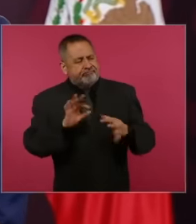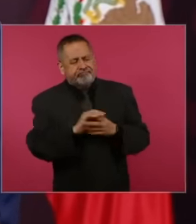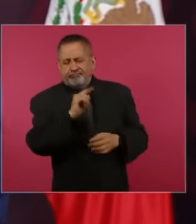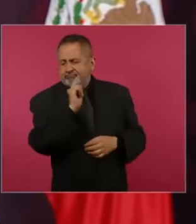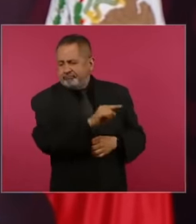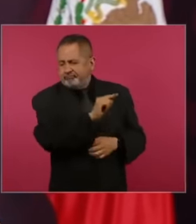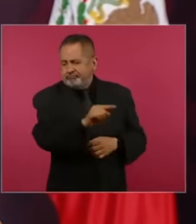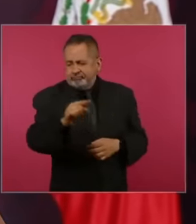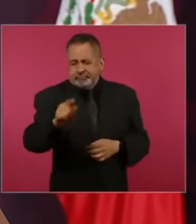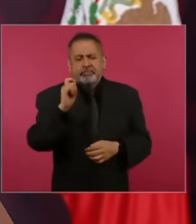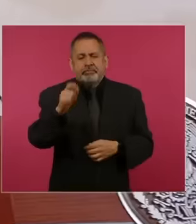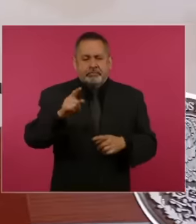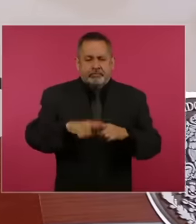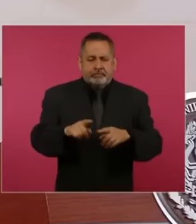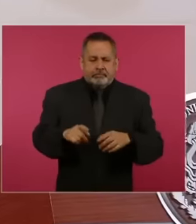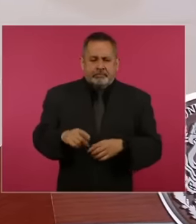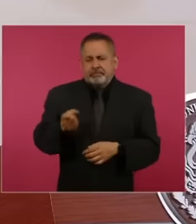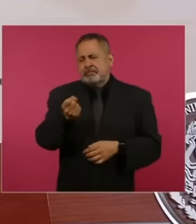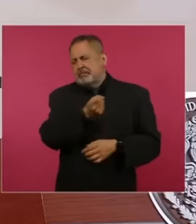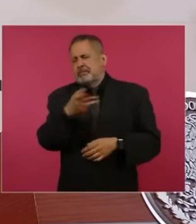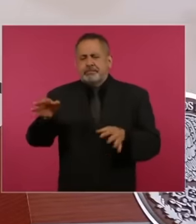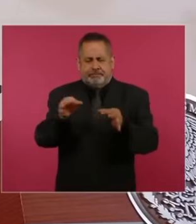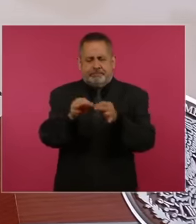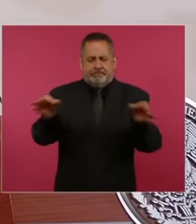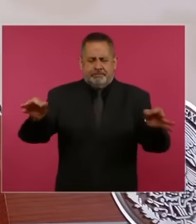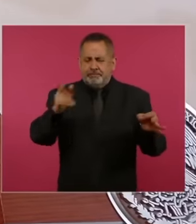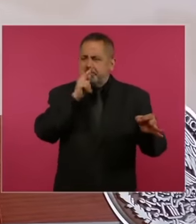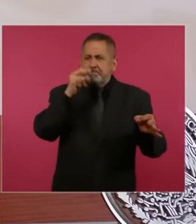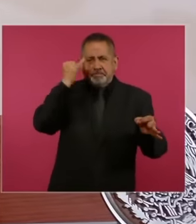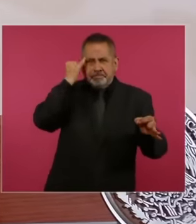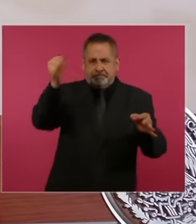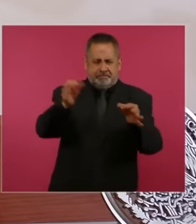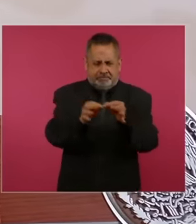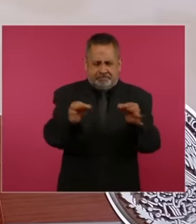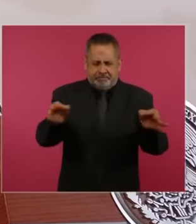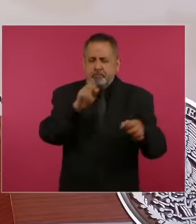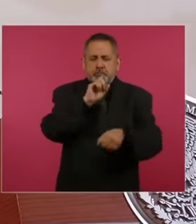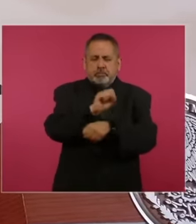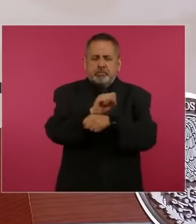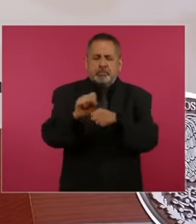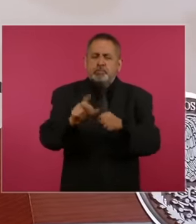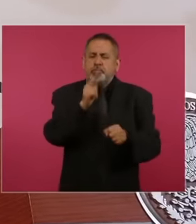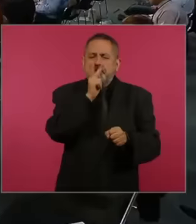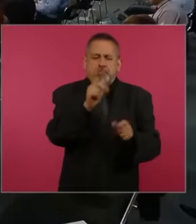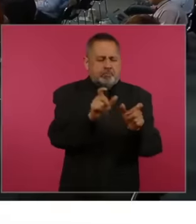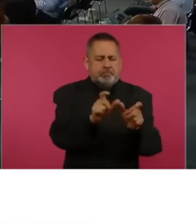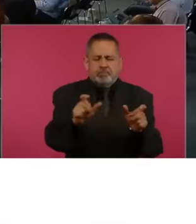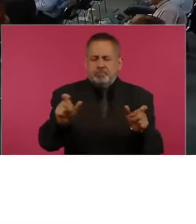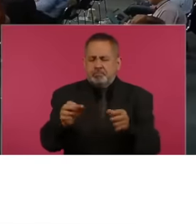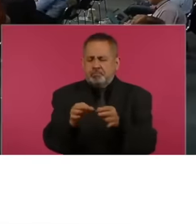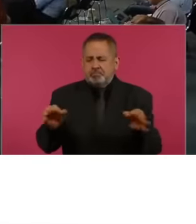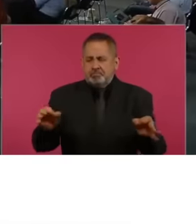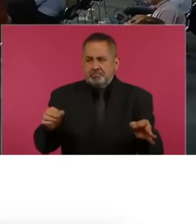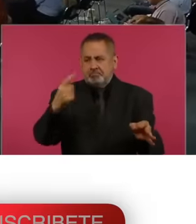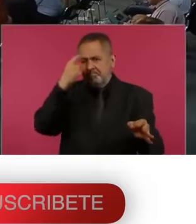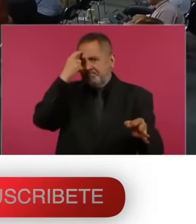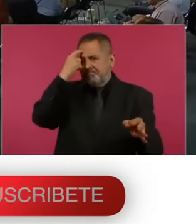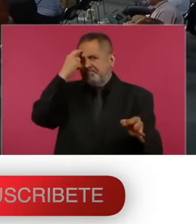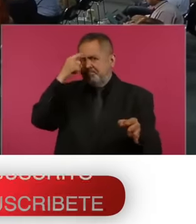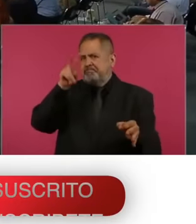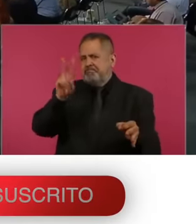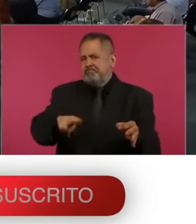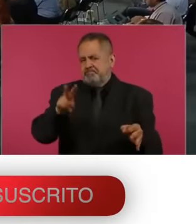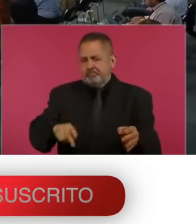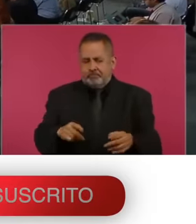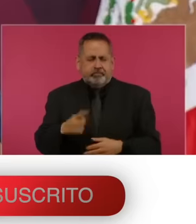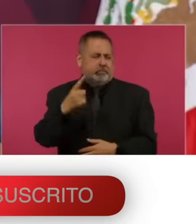todos. Hay frases muy sencillas. Hay una que